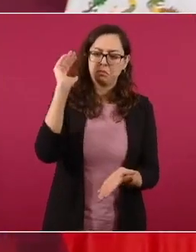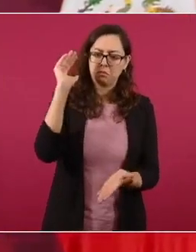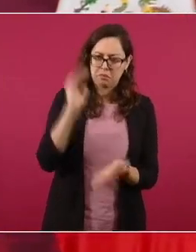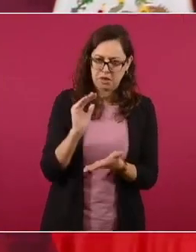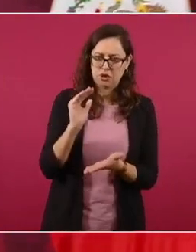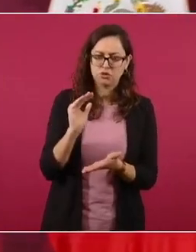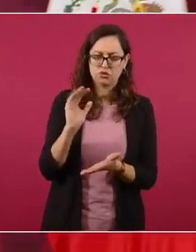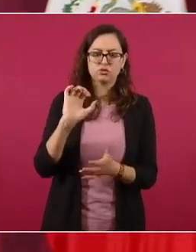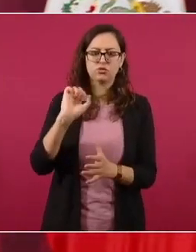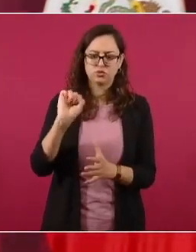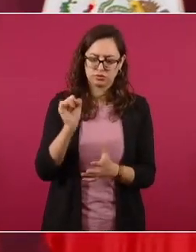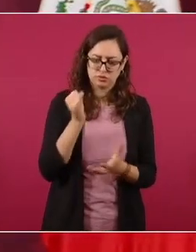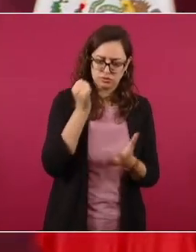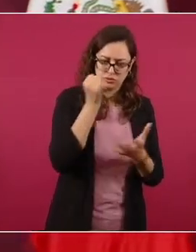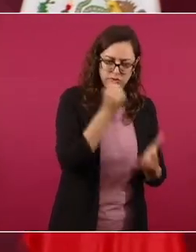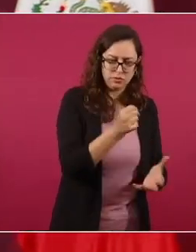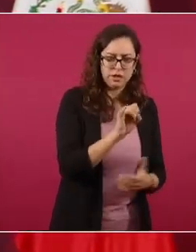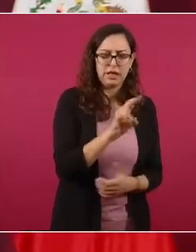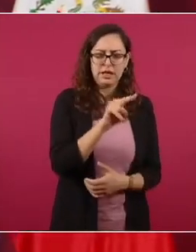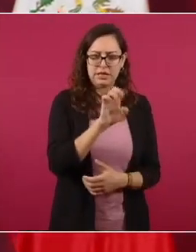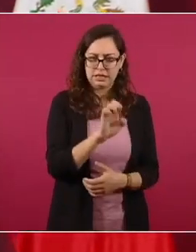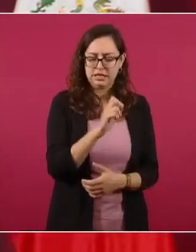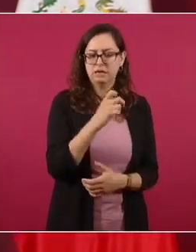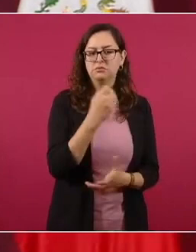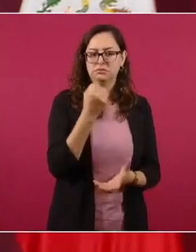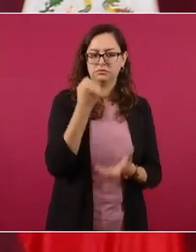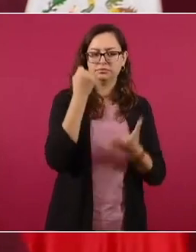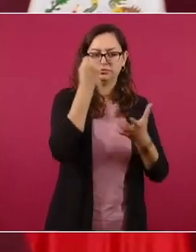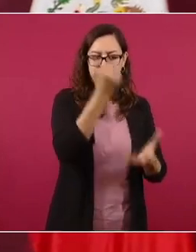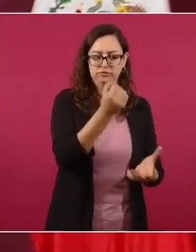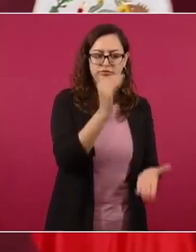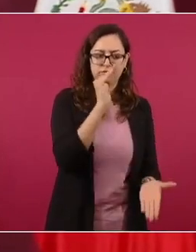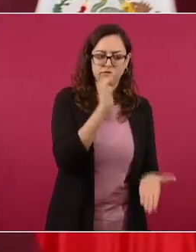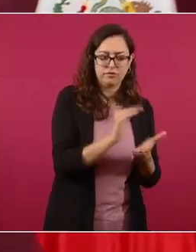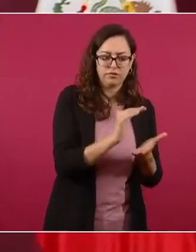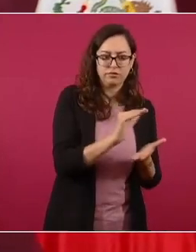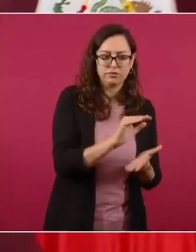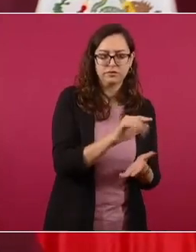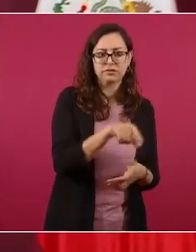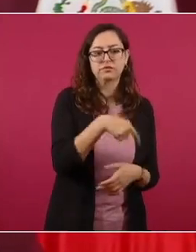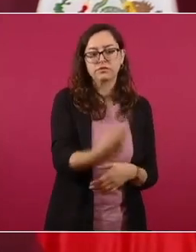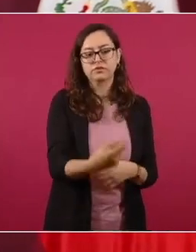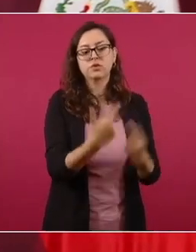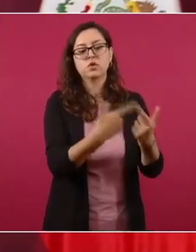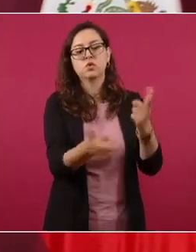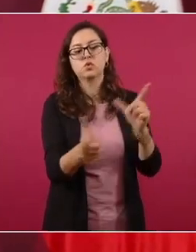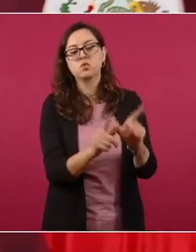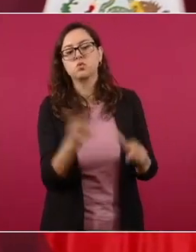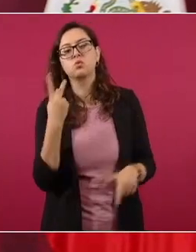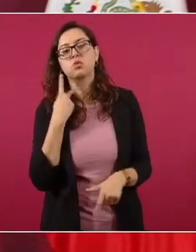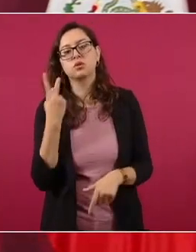el presupuesto del INE, sino también el presupuesto de los partidos.